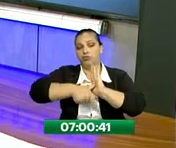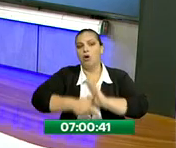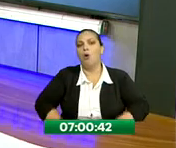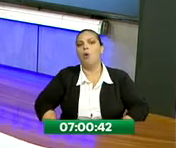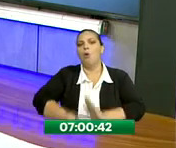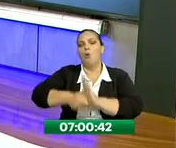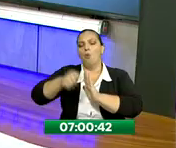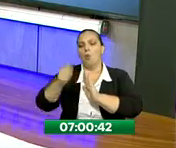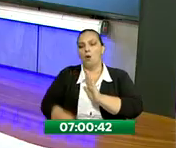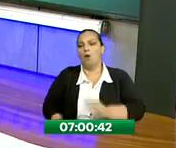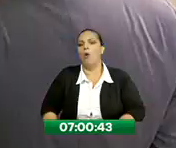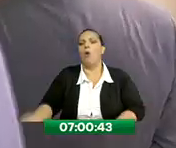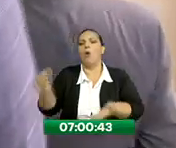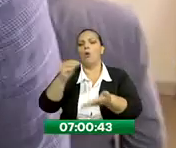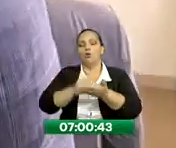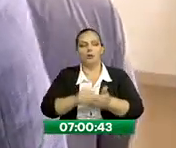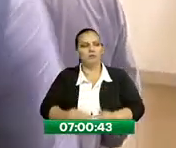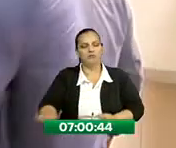procesados.